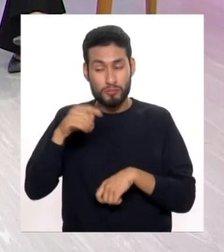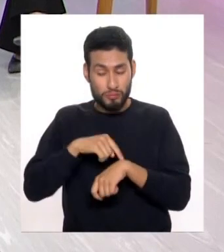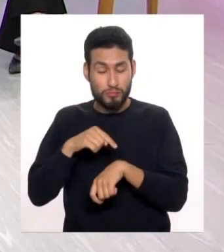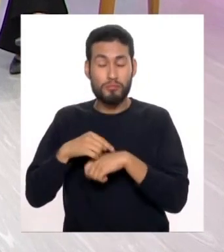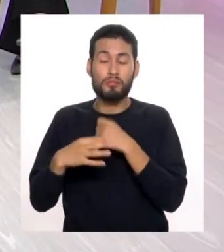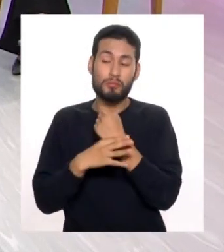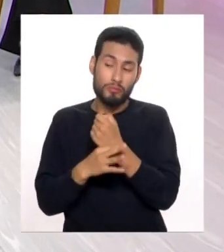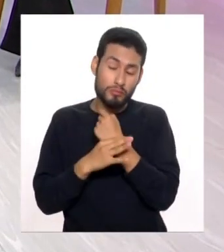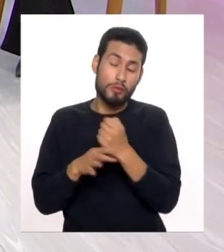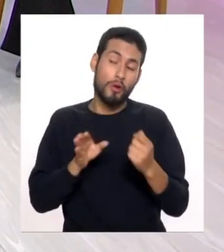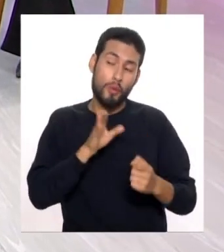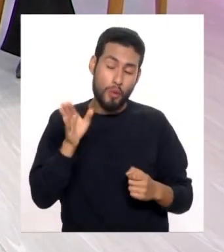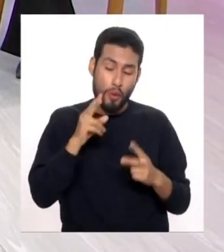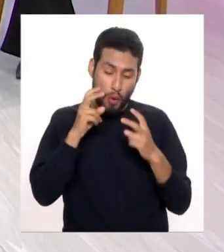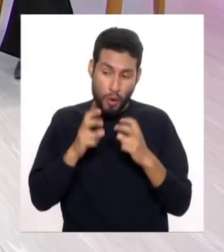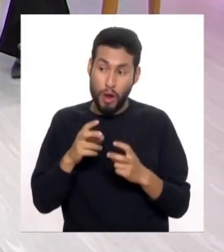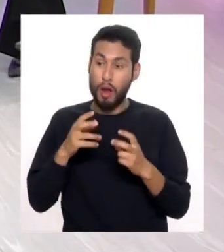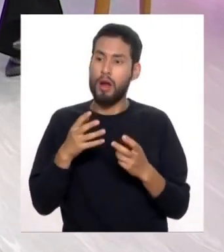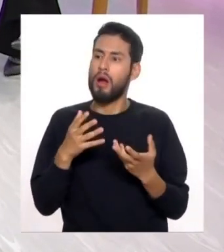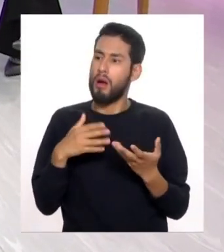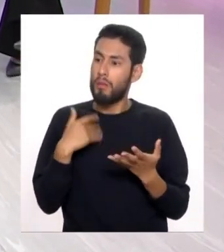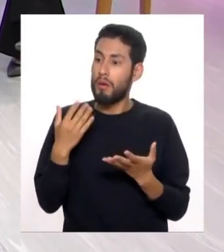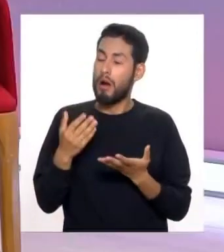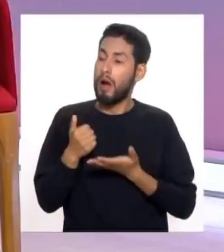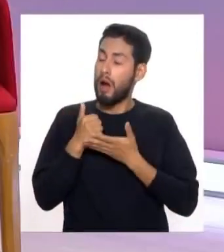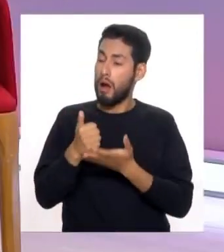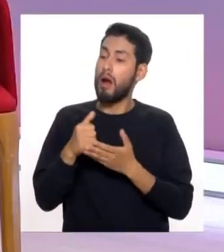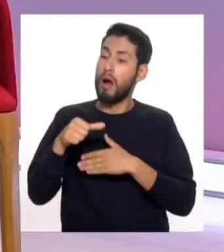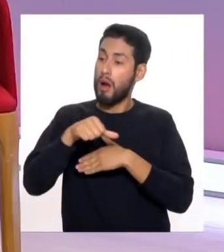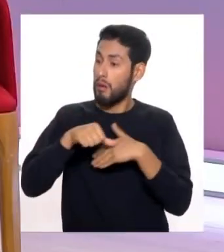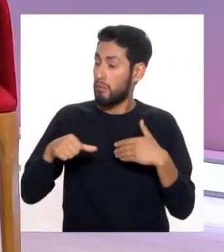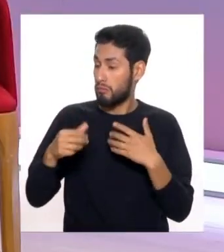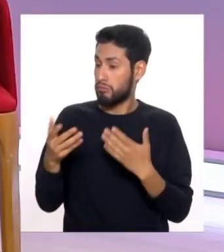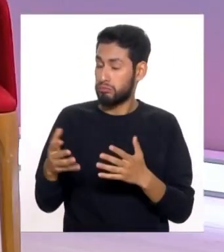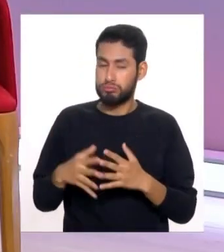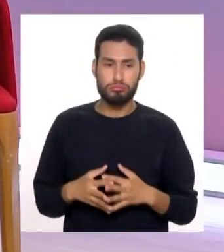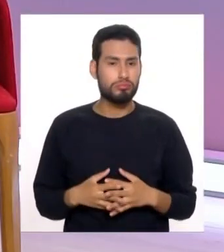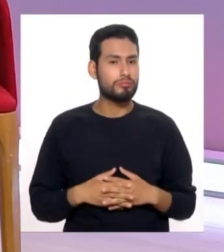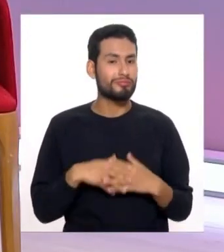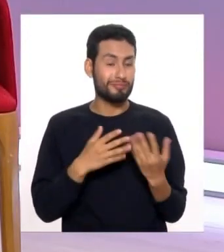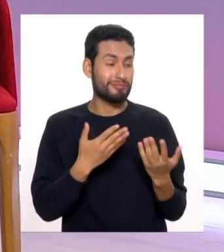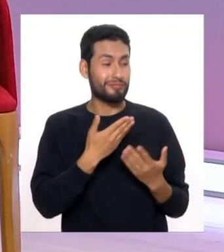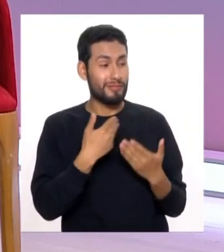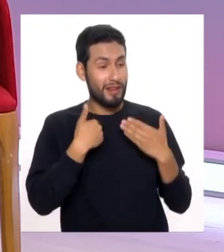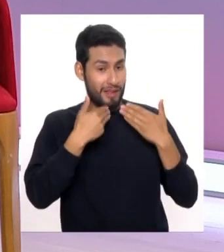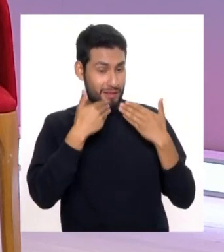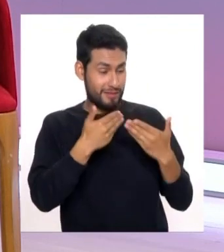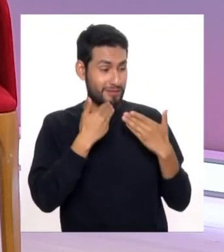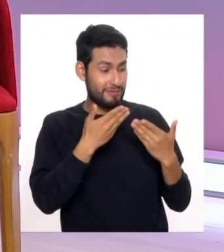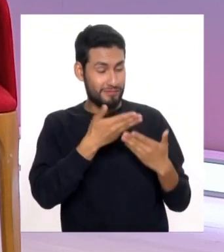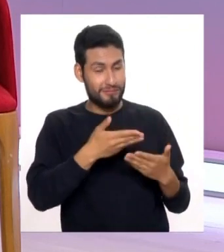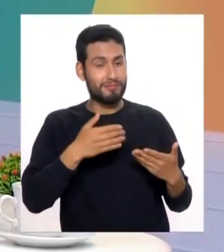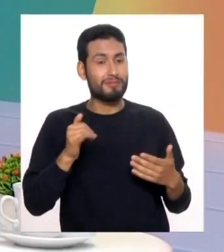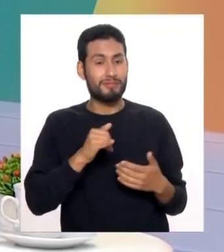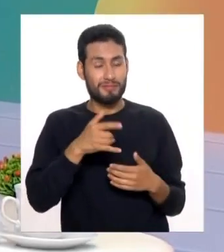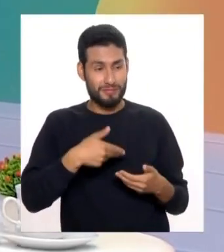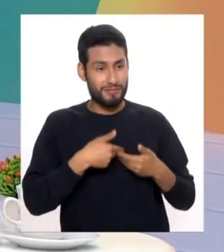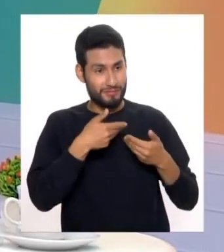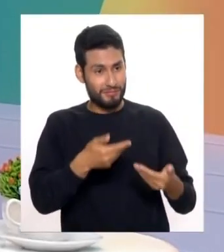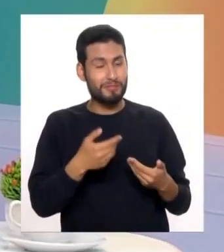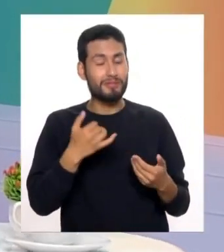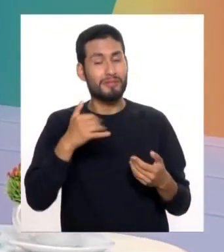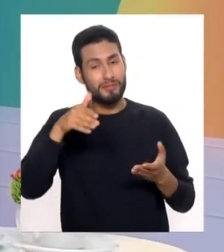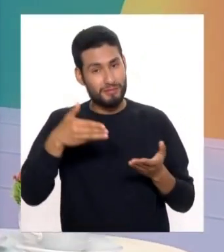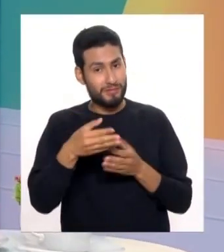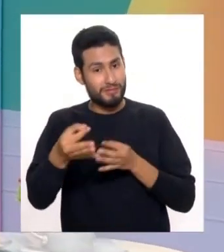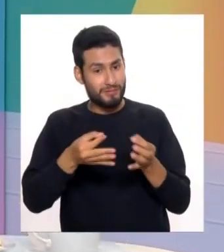y que de pronto pueden ser abordados mediante una cirugía. Antes que nada, muchísimas gracias, doctora Roxana, también por la bienvenida, por la